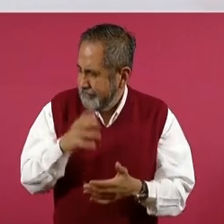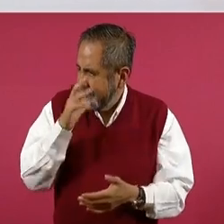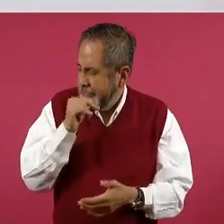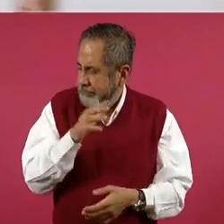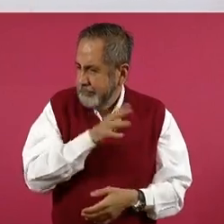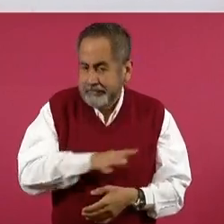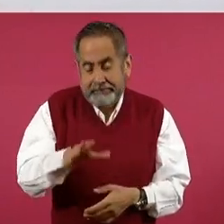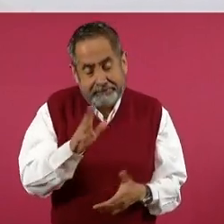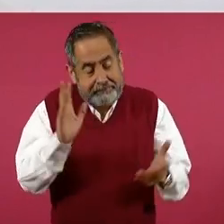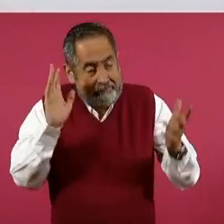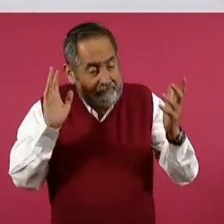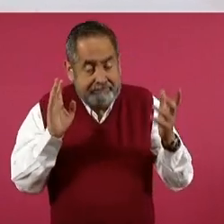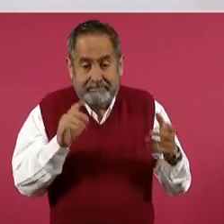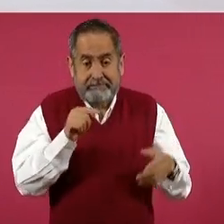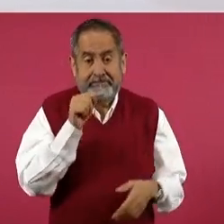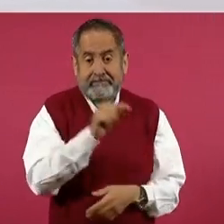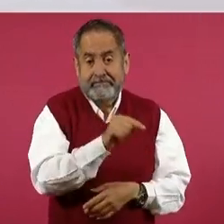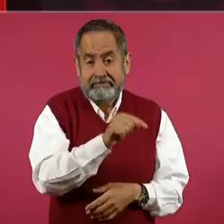pero